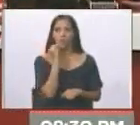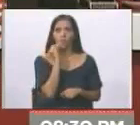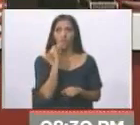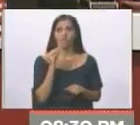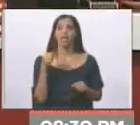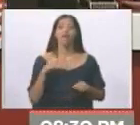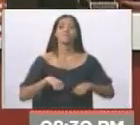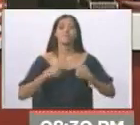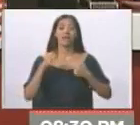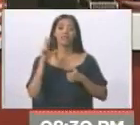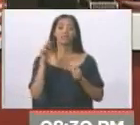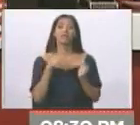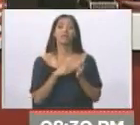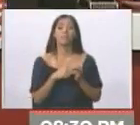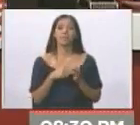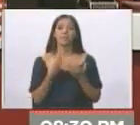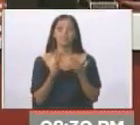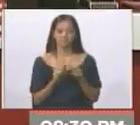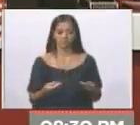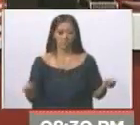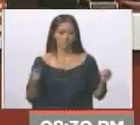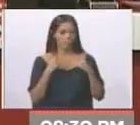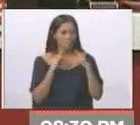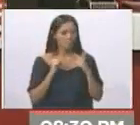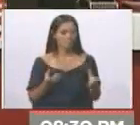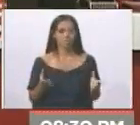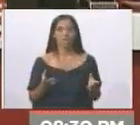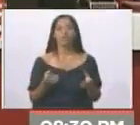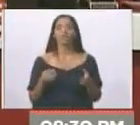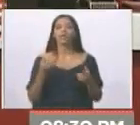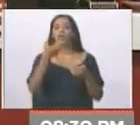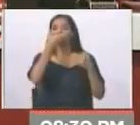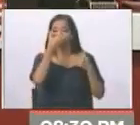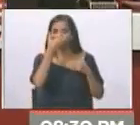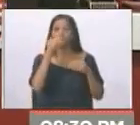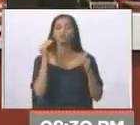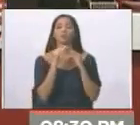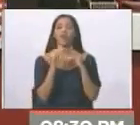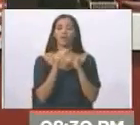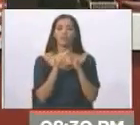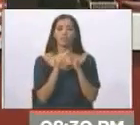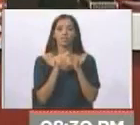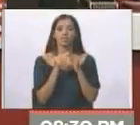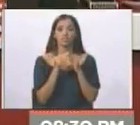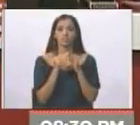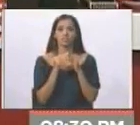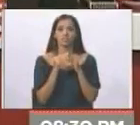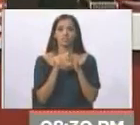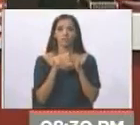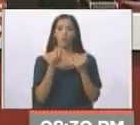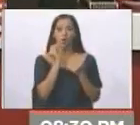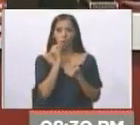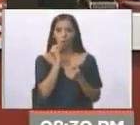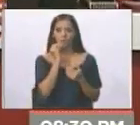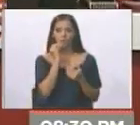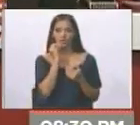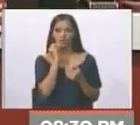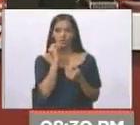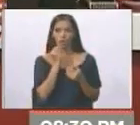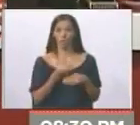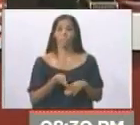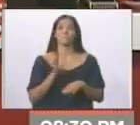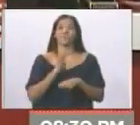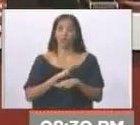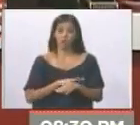hay más de 3.000 desaparecidos que los secuestraron de sus casas, jóvenes, o peor